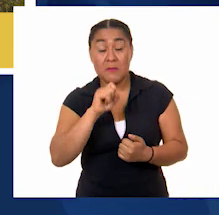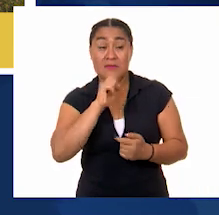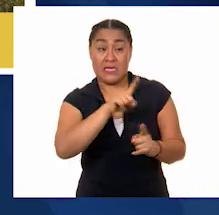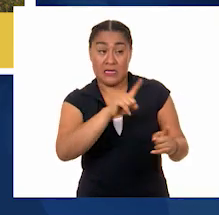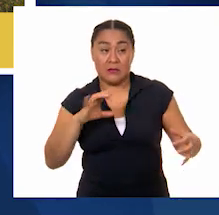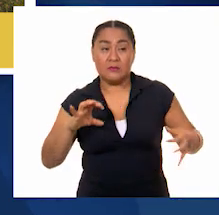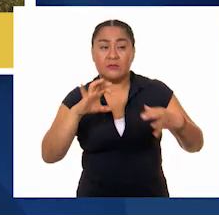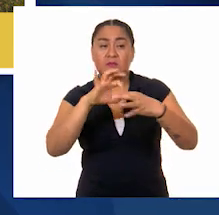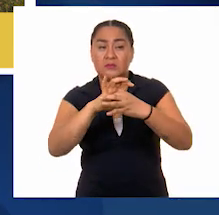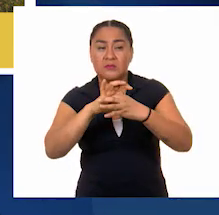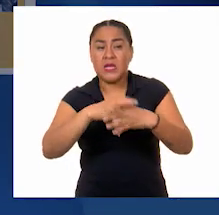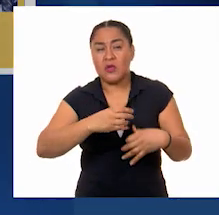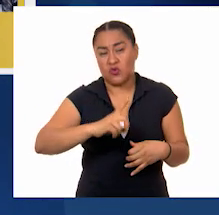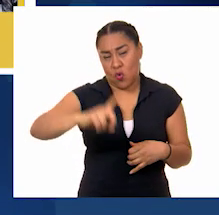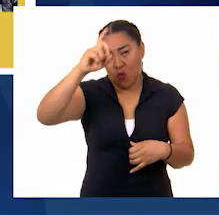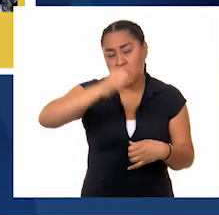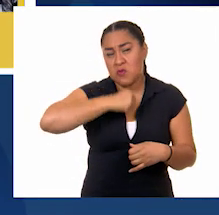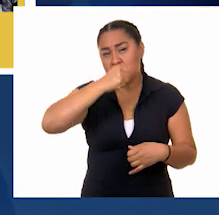asociado al sol.